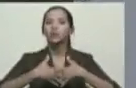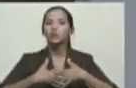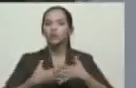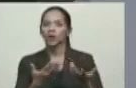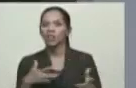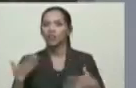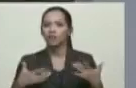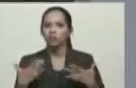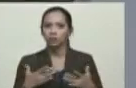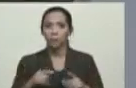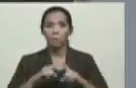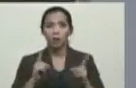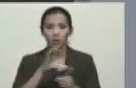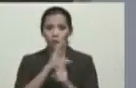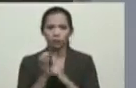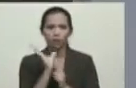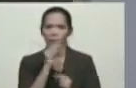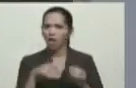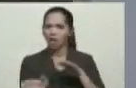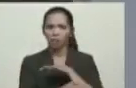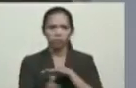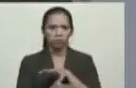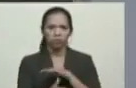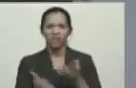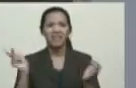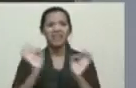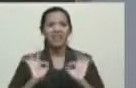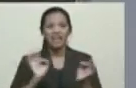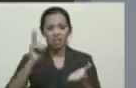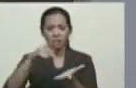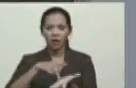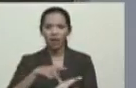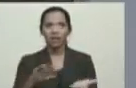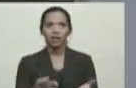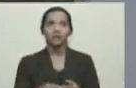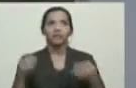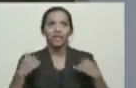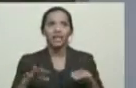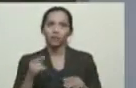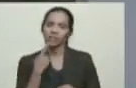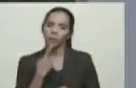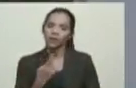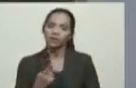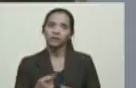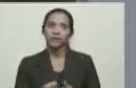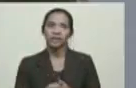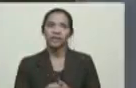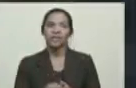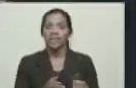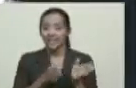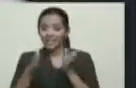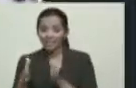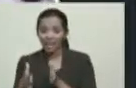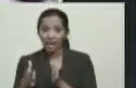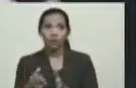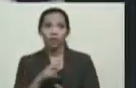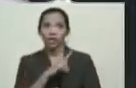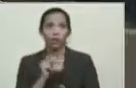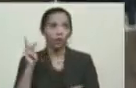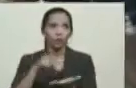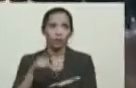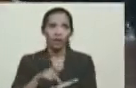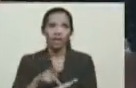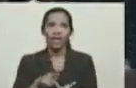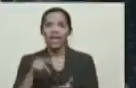tenía absolutamente nada. Nadie de los que se paró ahí. De hecho, también tenemos que decir que de este lado, aunque no estuvo presente en